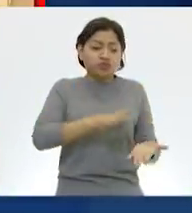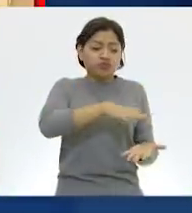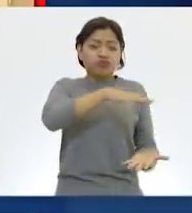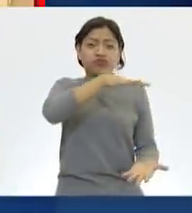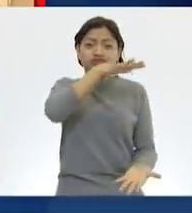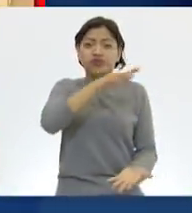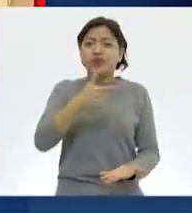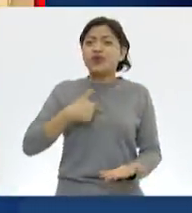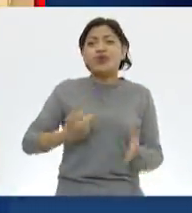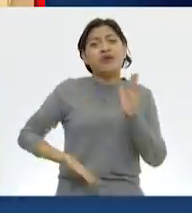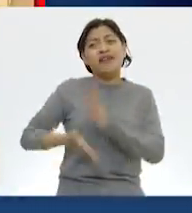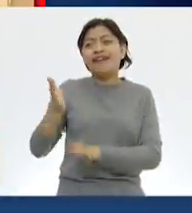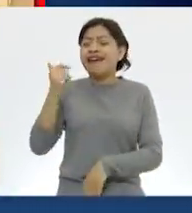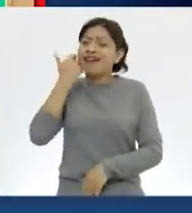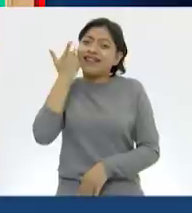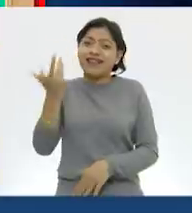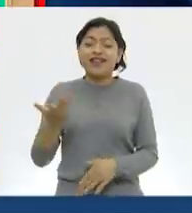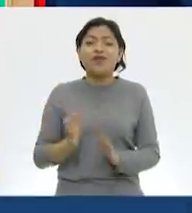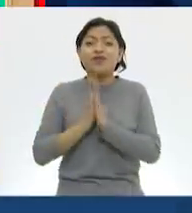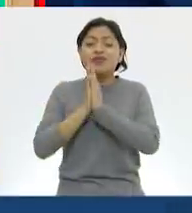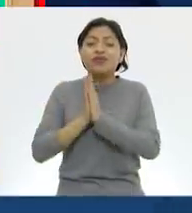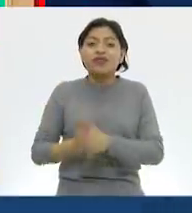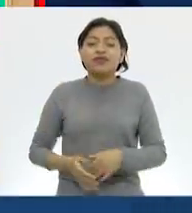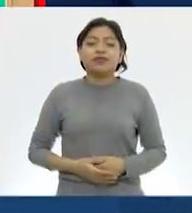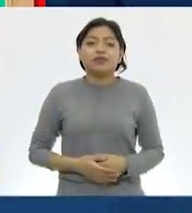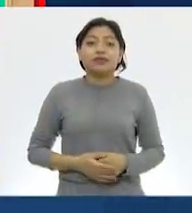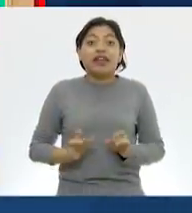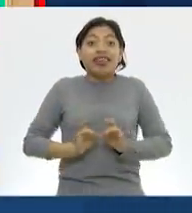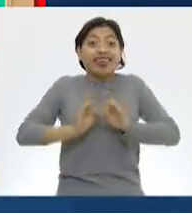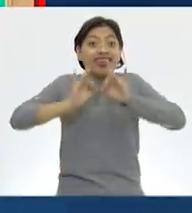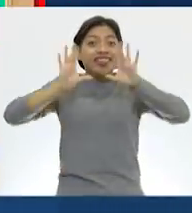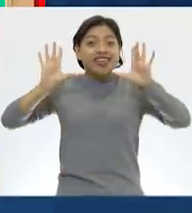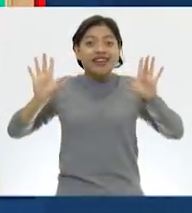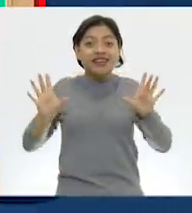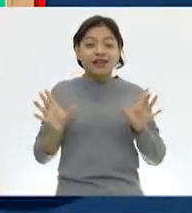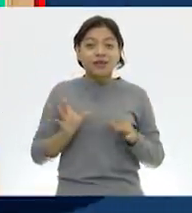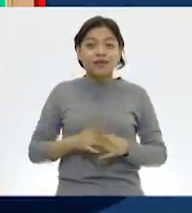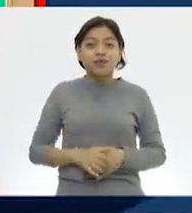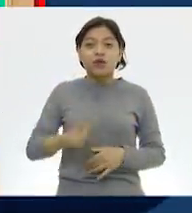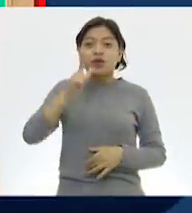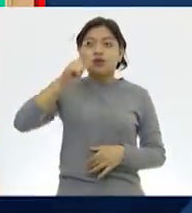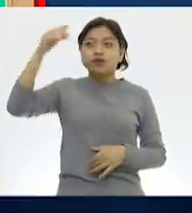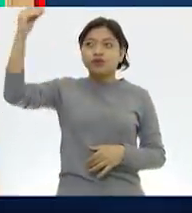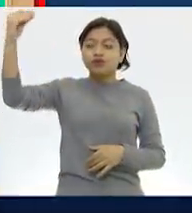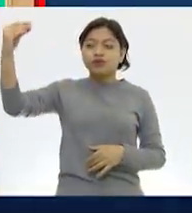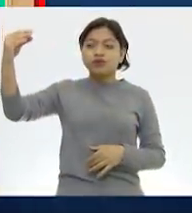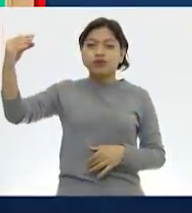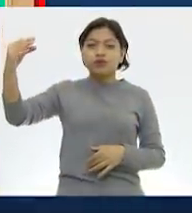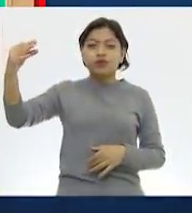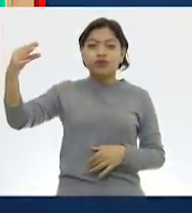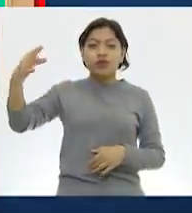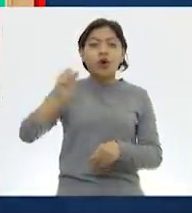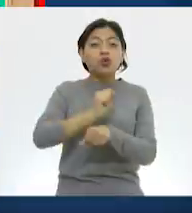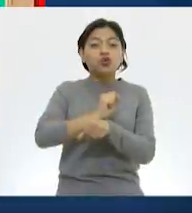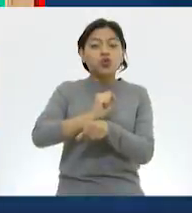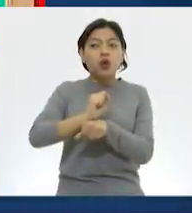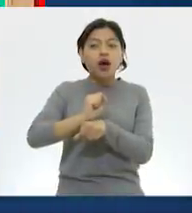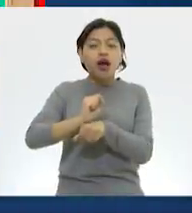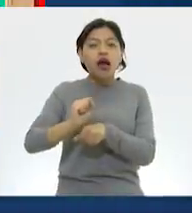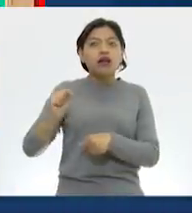muchos ruidos, me quiero salir de aquí. De repente, una tenue luz iluminó el ambiente y se oyeron